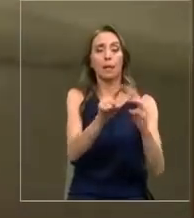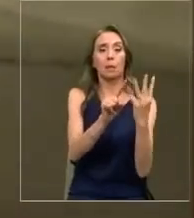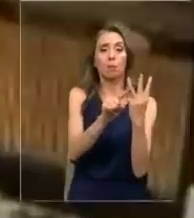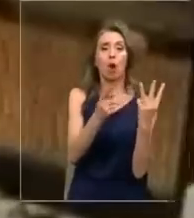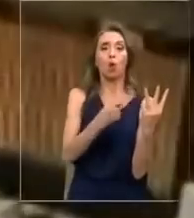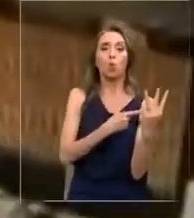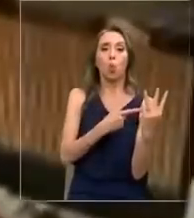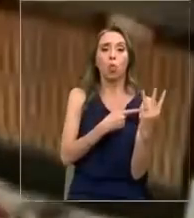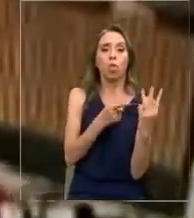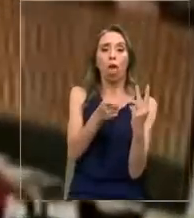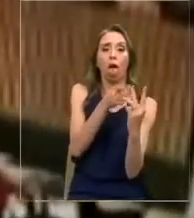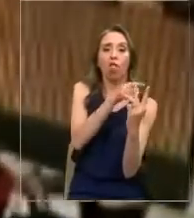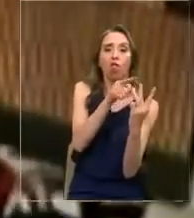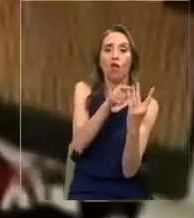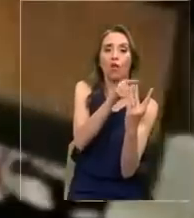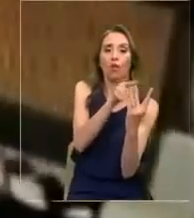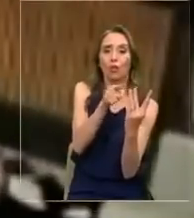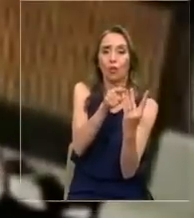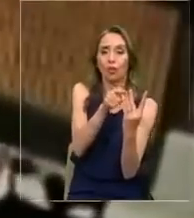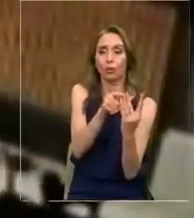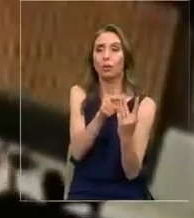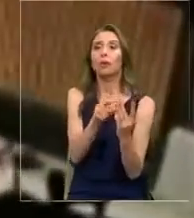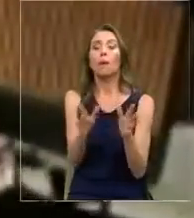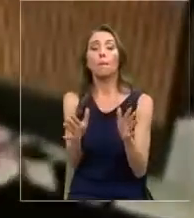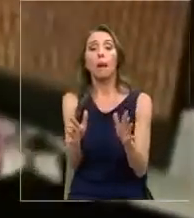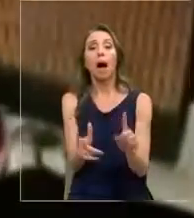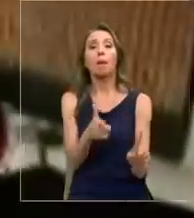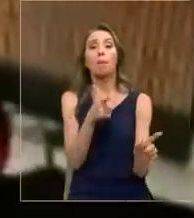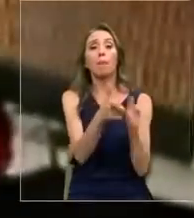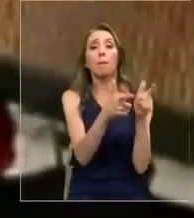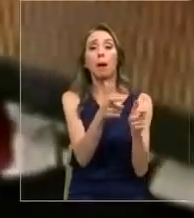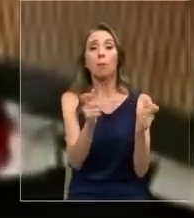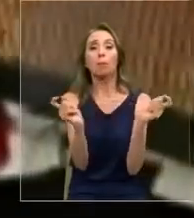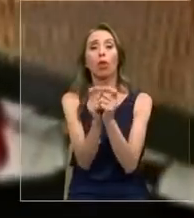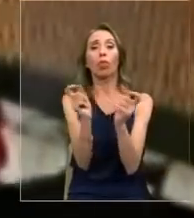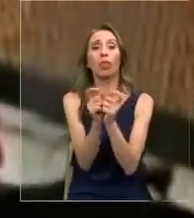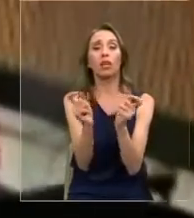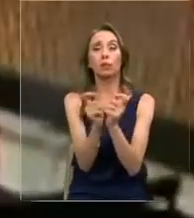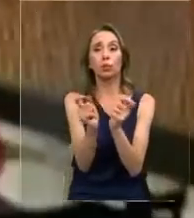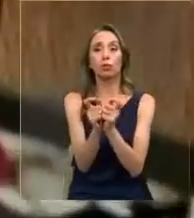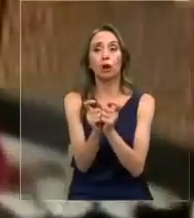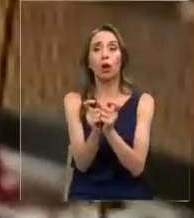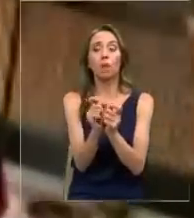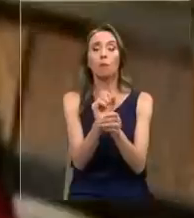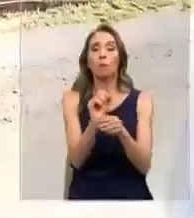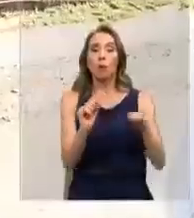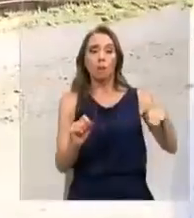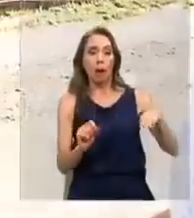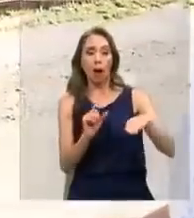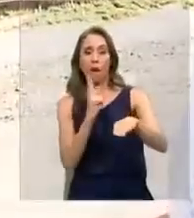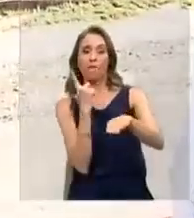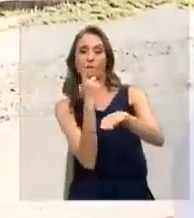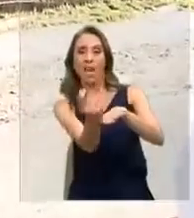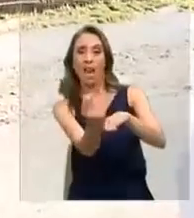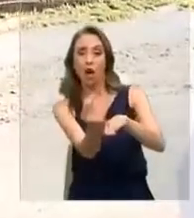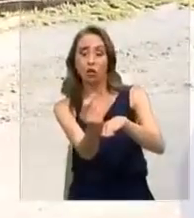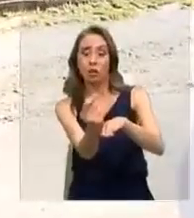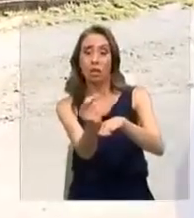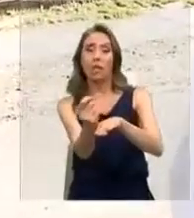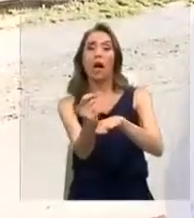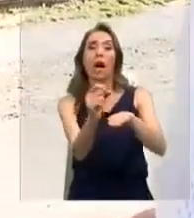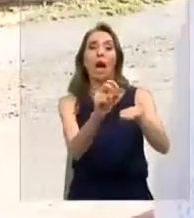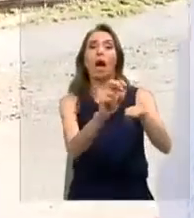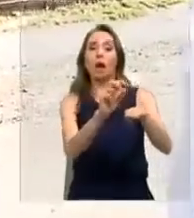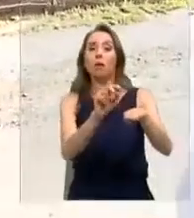tercero cuñado de uno de ellos. Todo aparentemente tras una discusión por exceso de velocidad. Y ahí se bajaron los del